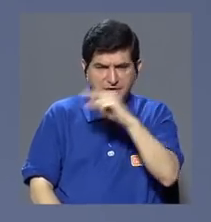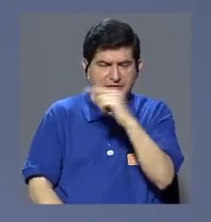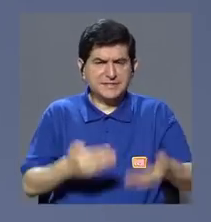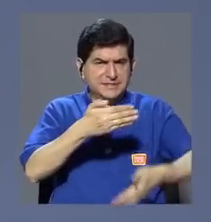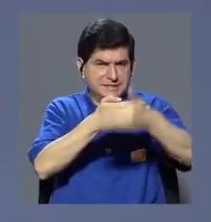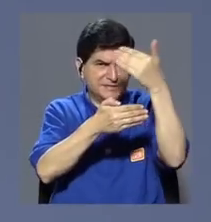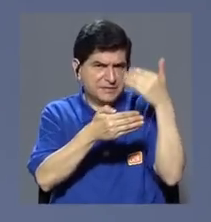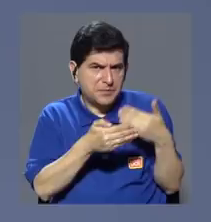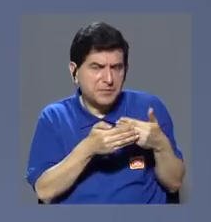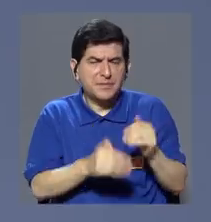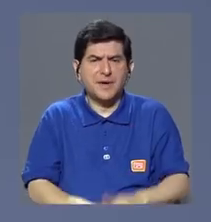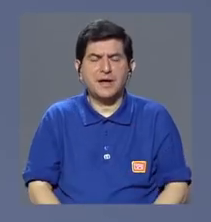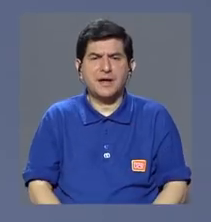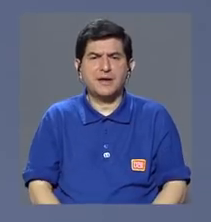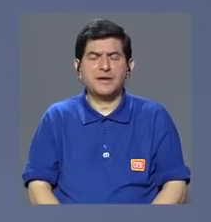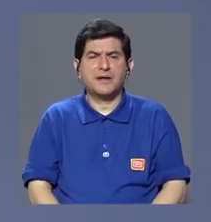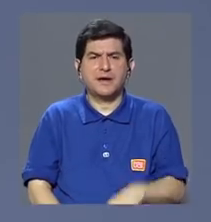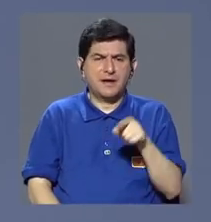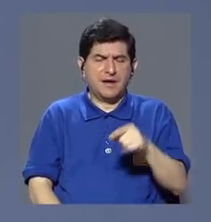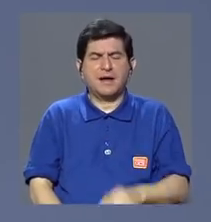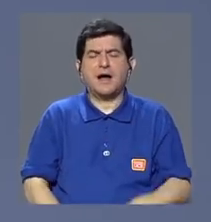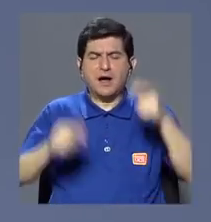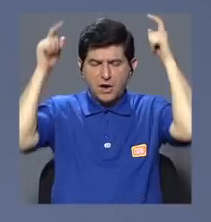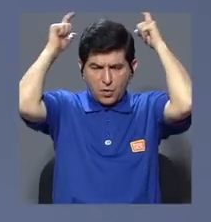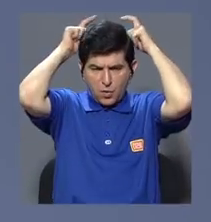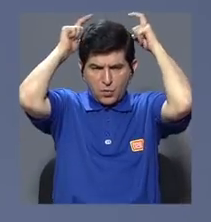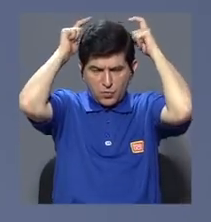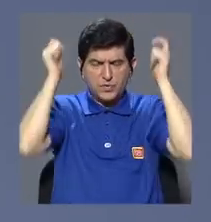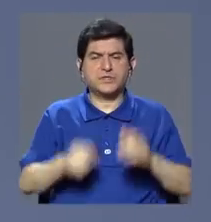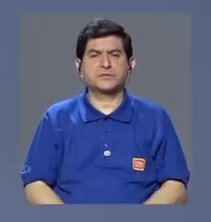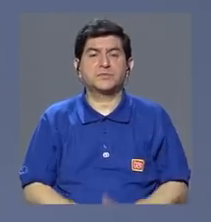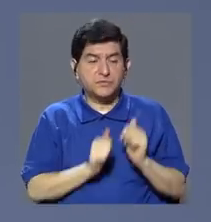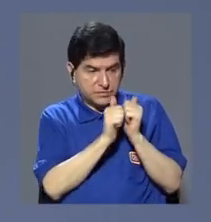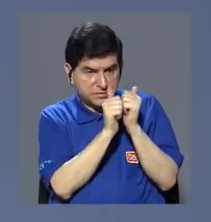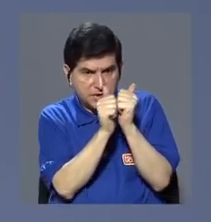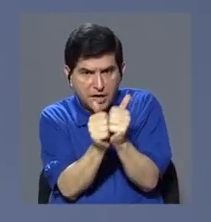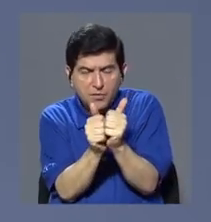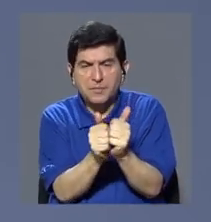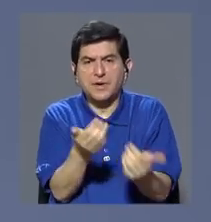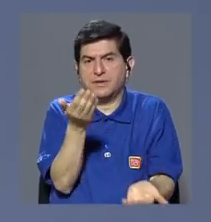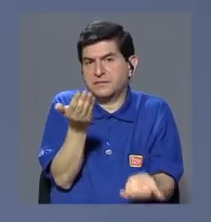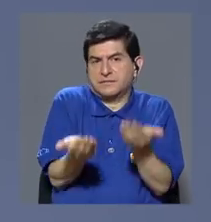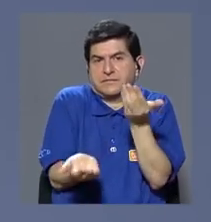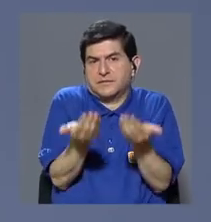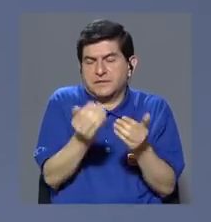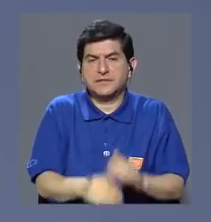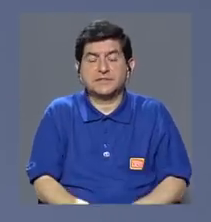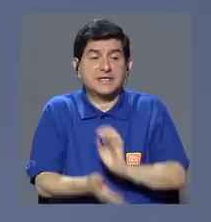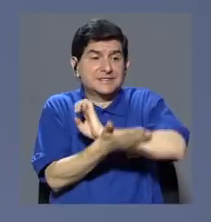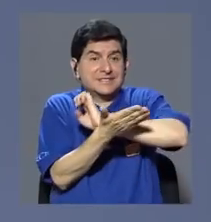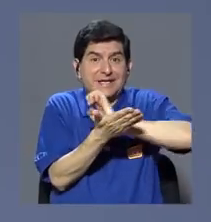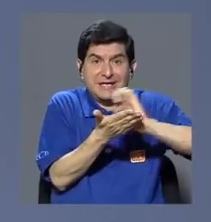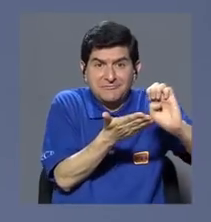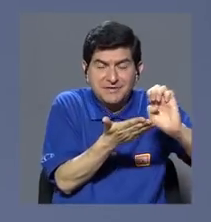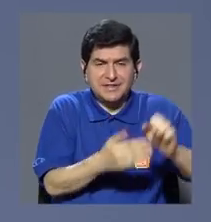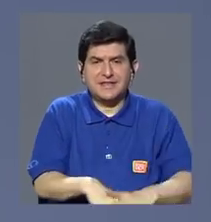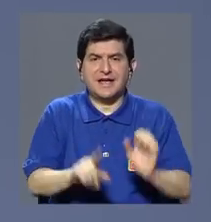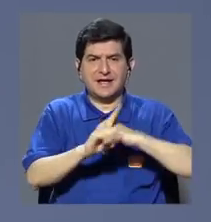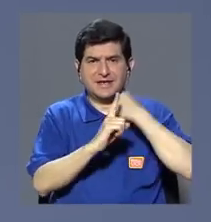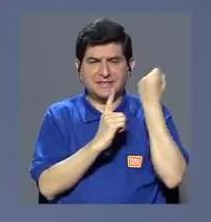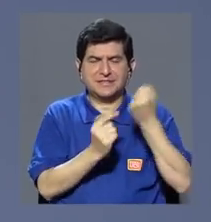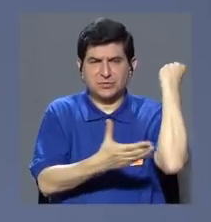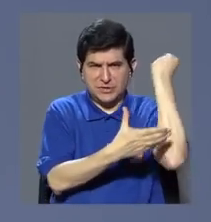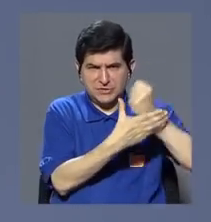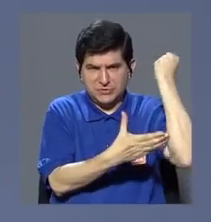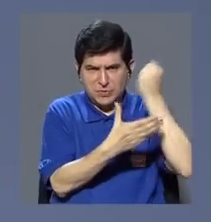pasada donde el nuncio apostólico y los obispos acompañaron de algún modo para que se evitara una una